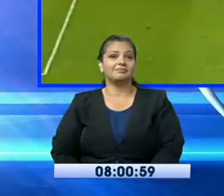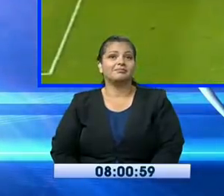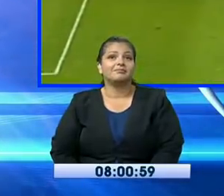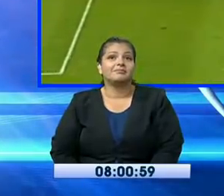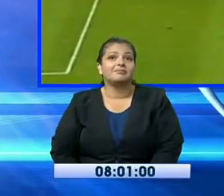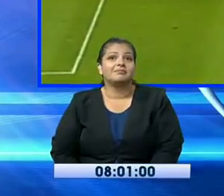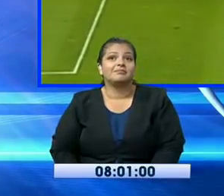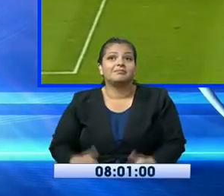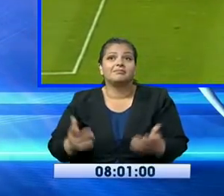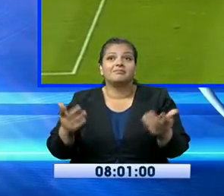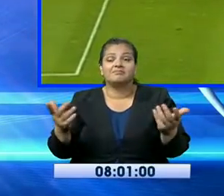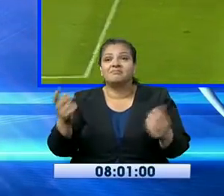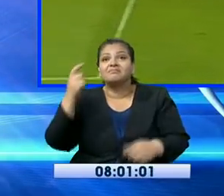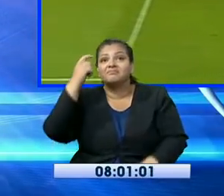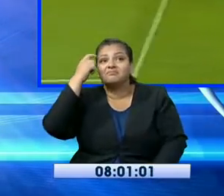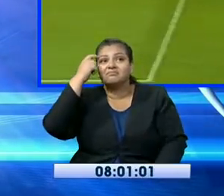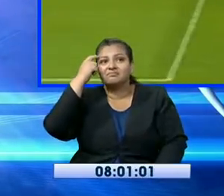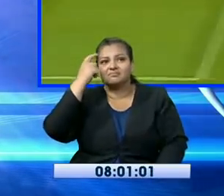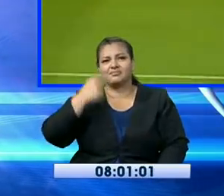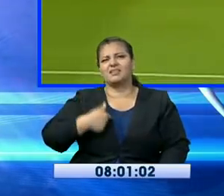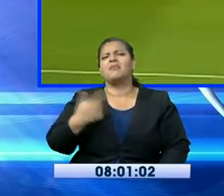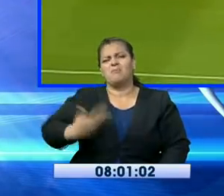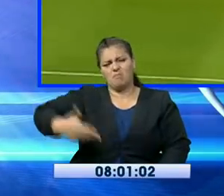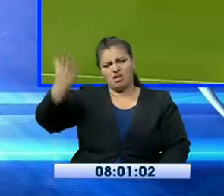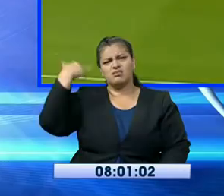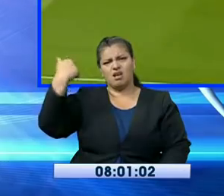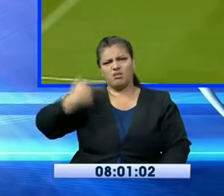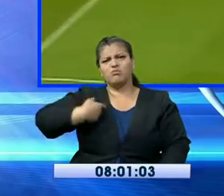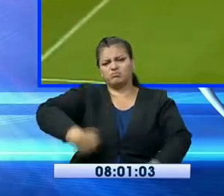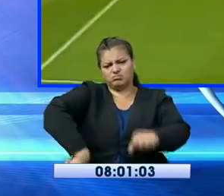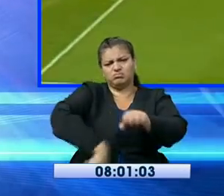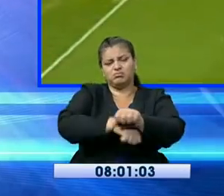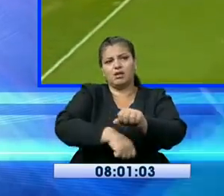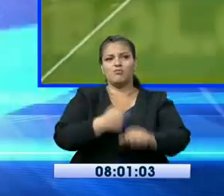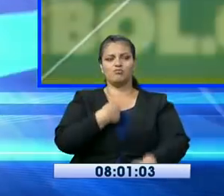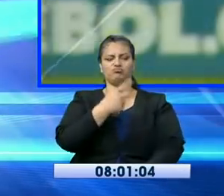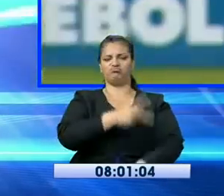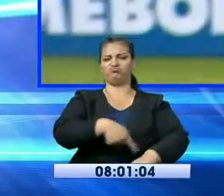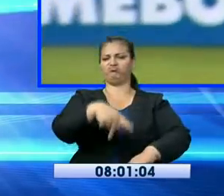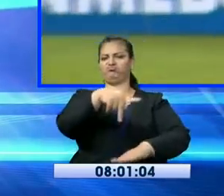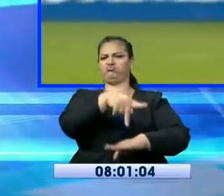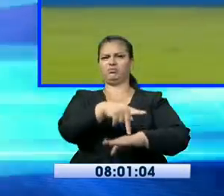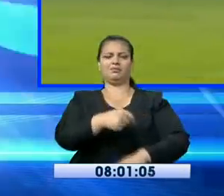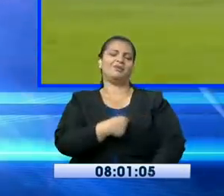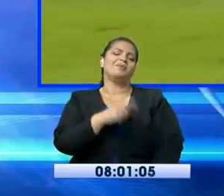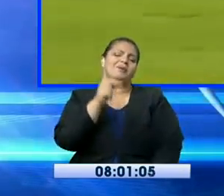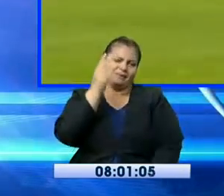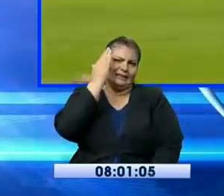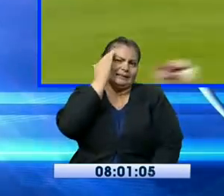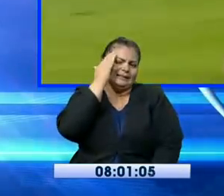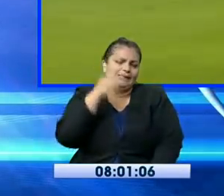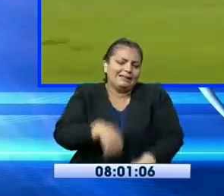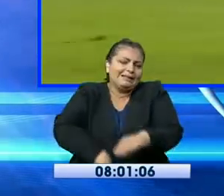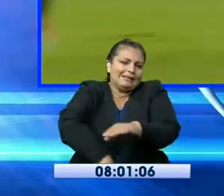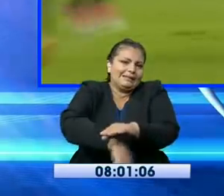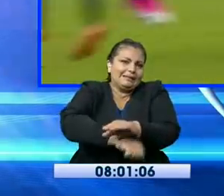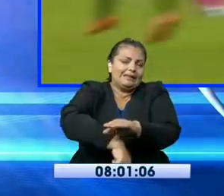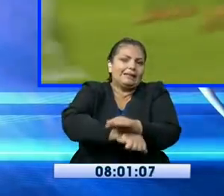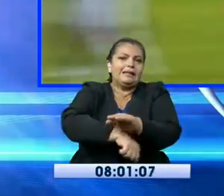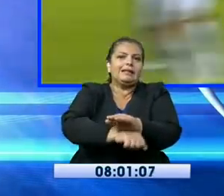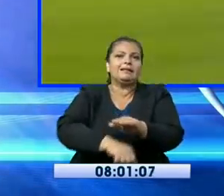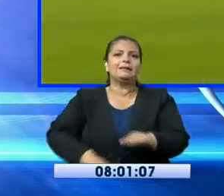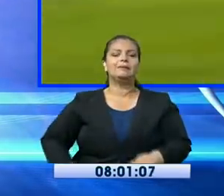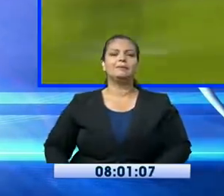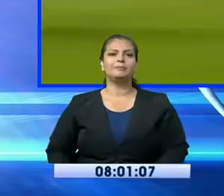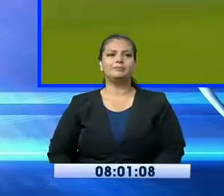para mí pero no lógicamente a los niveles pero el arquero admira ese